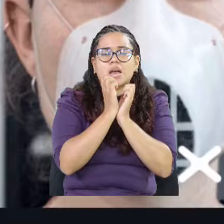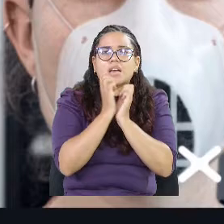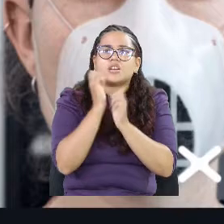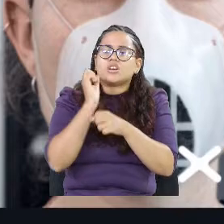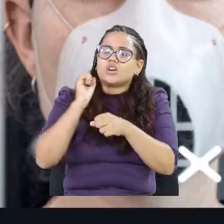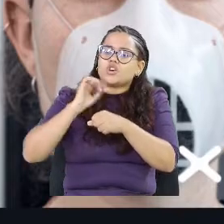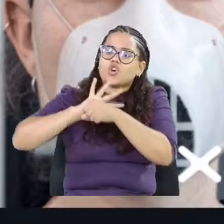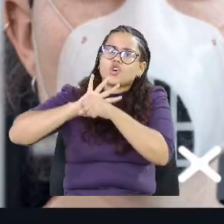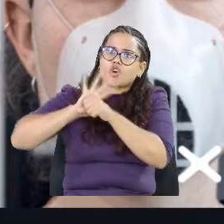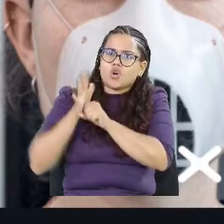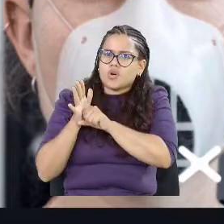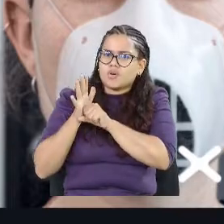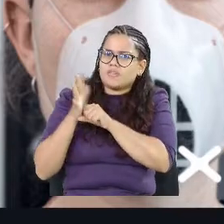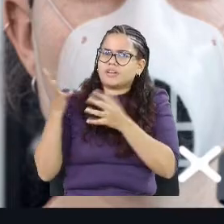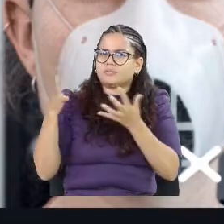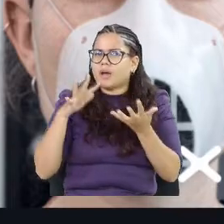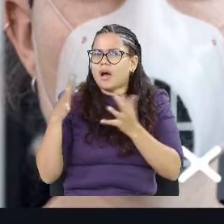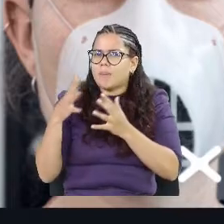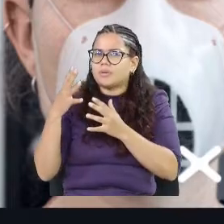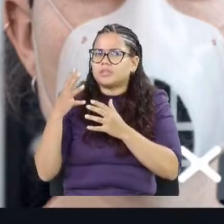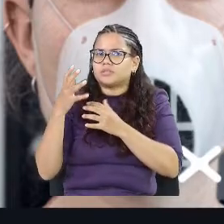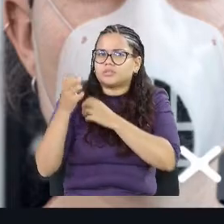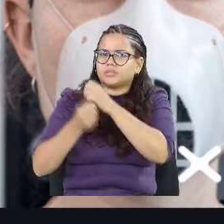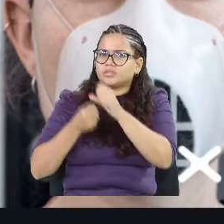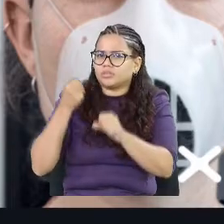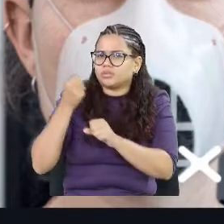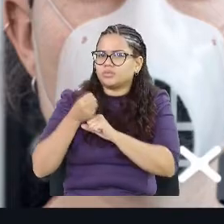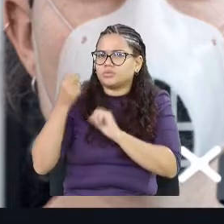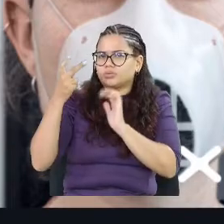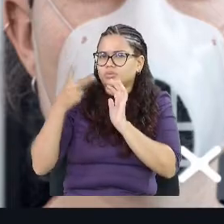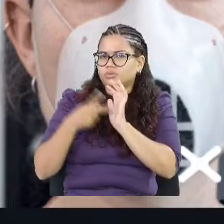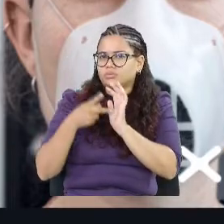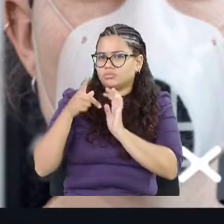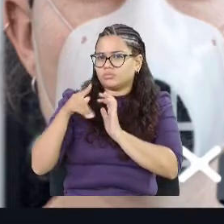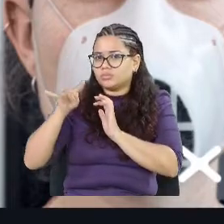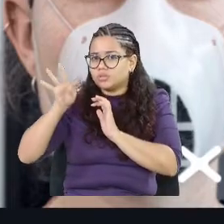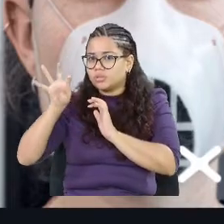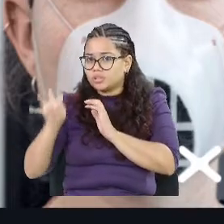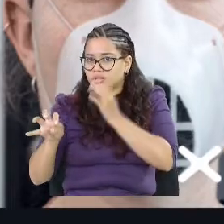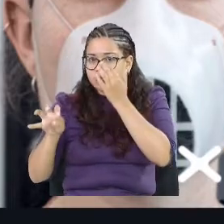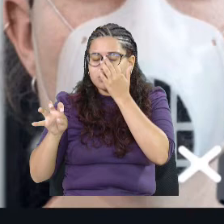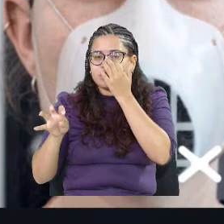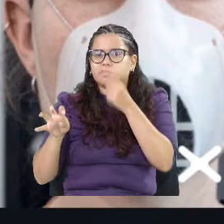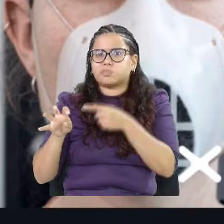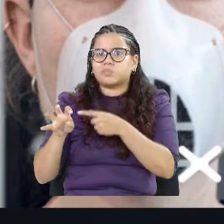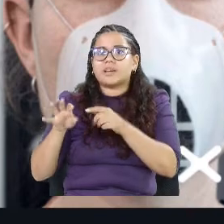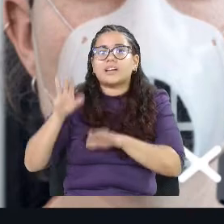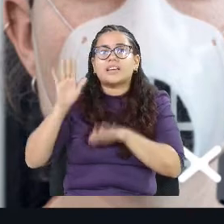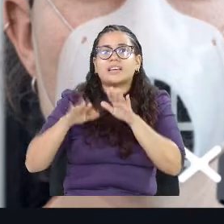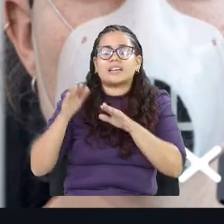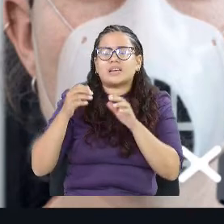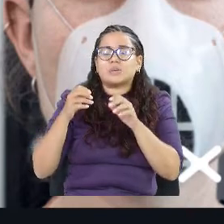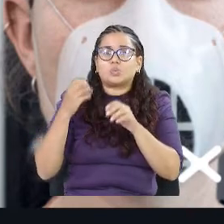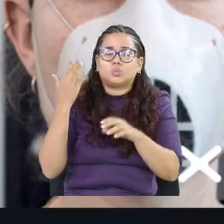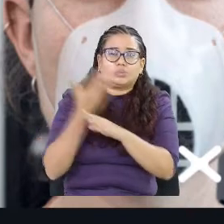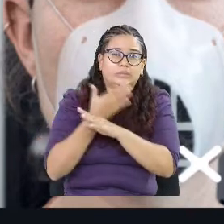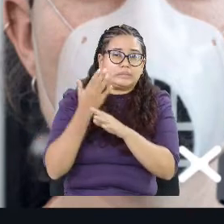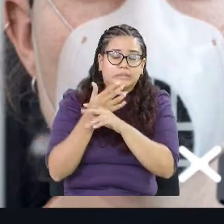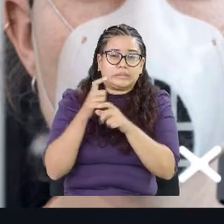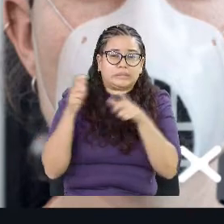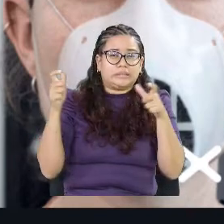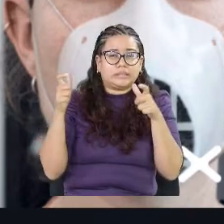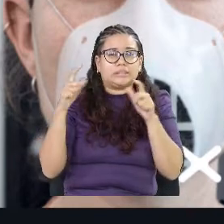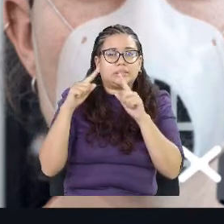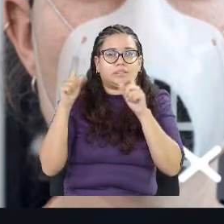por los primeros meses del 2019 y vemos que había un problema bastante grande con